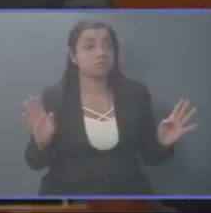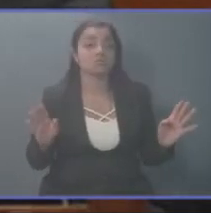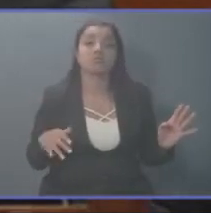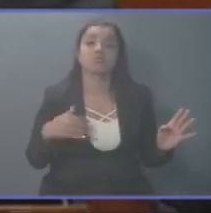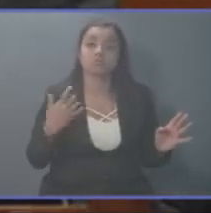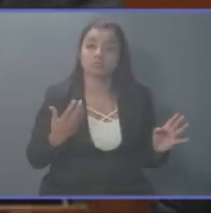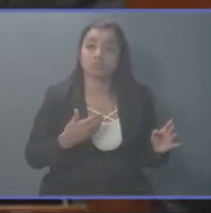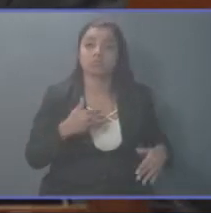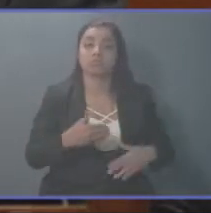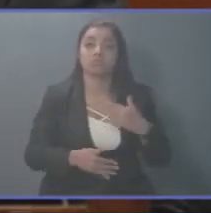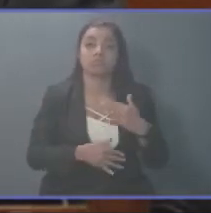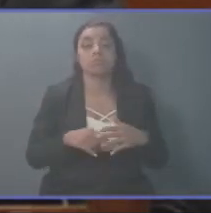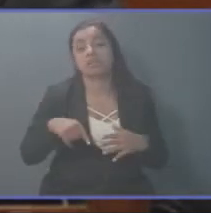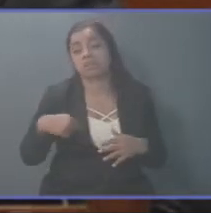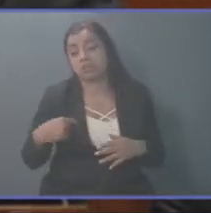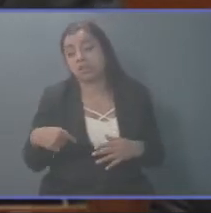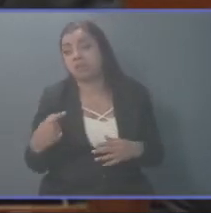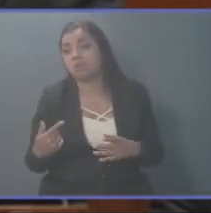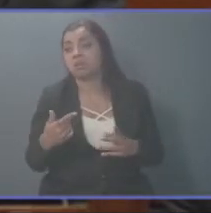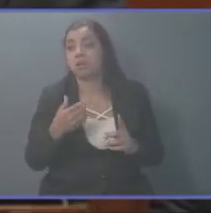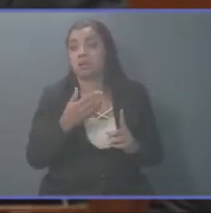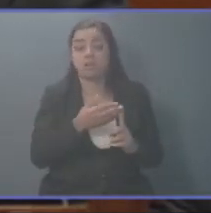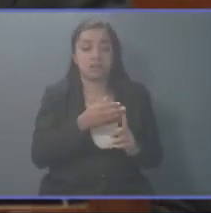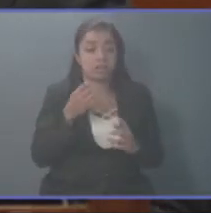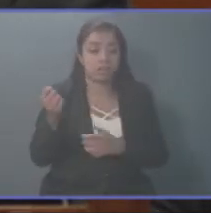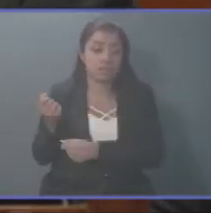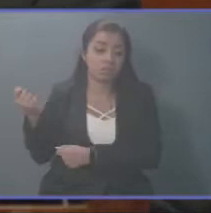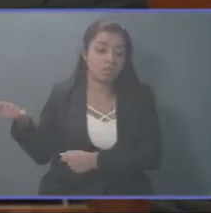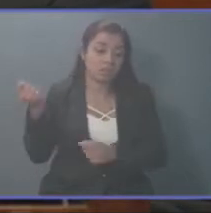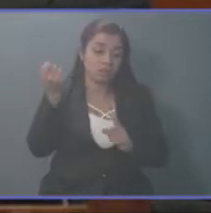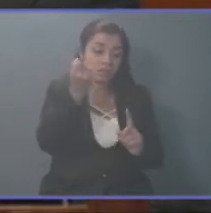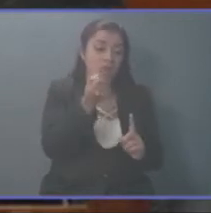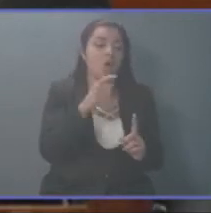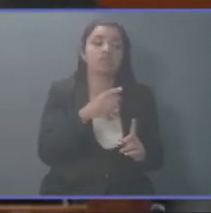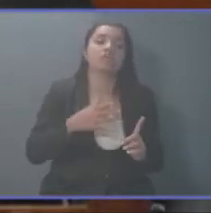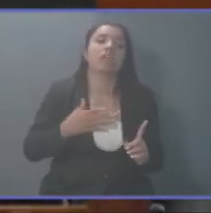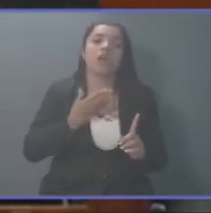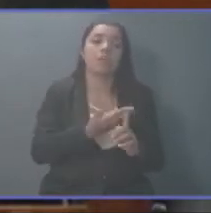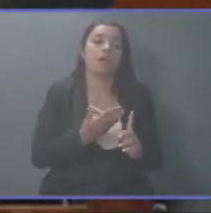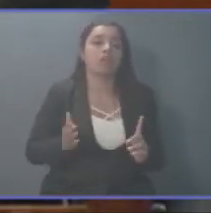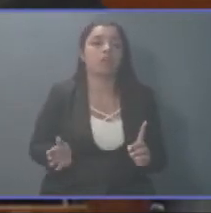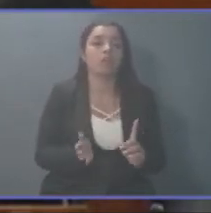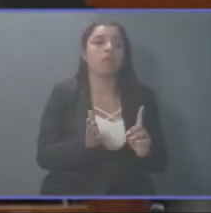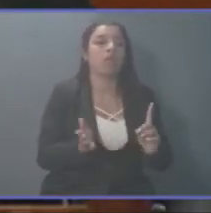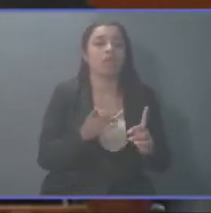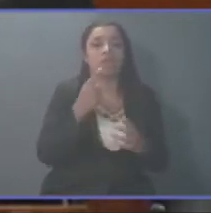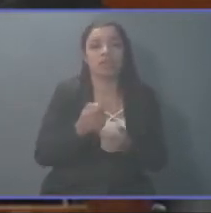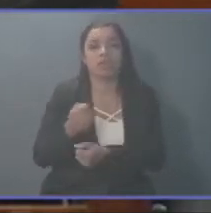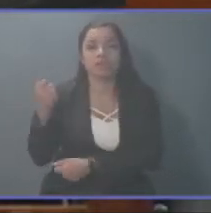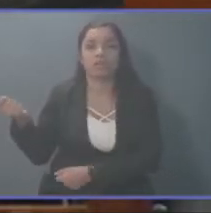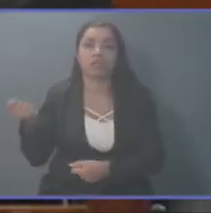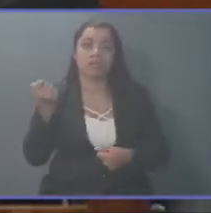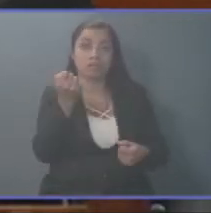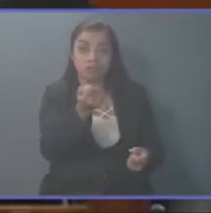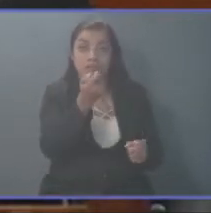vamos a estar siempre chineando o solapando muchos